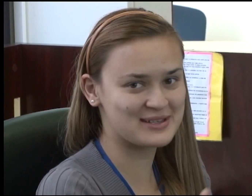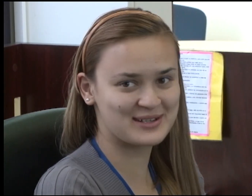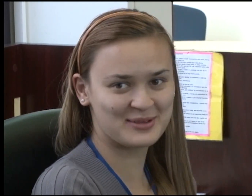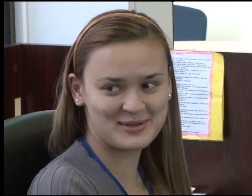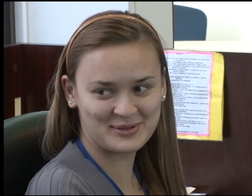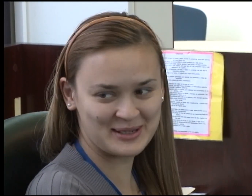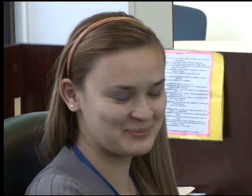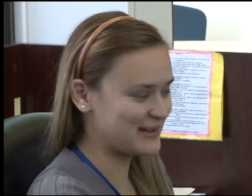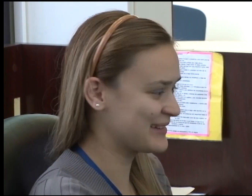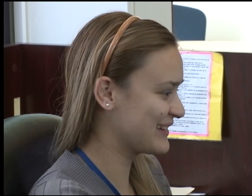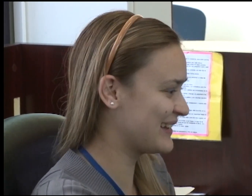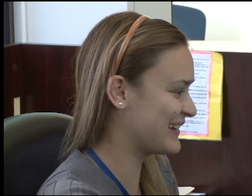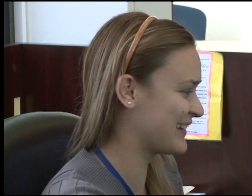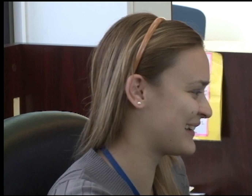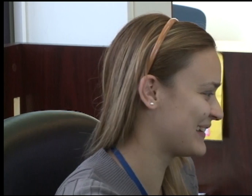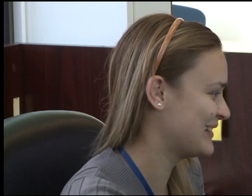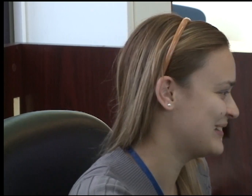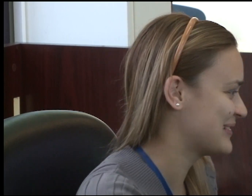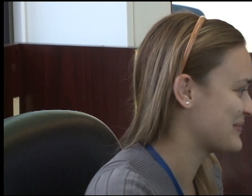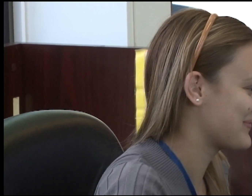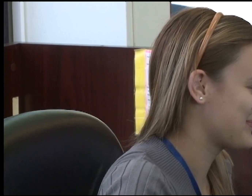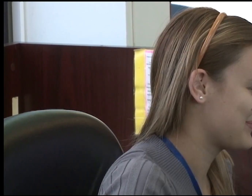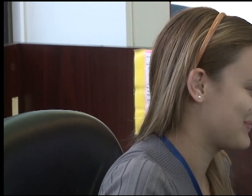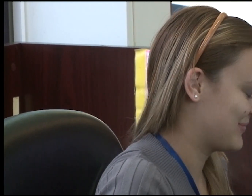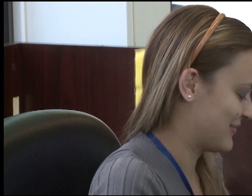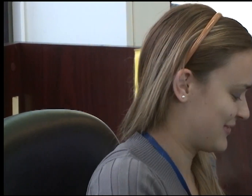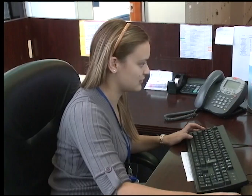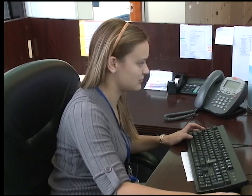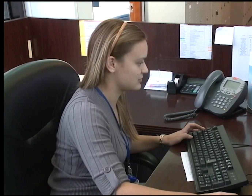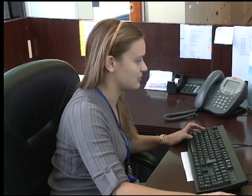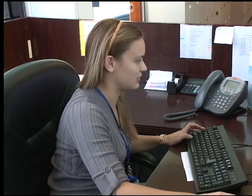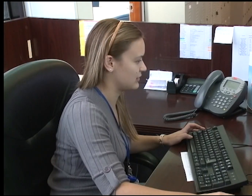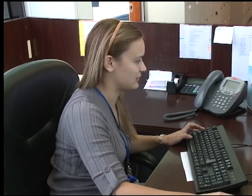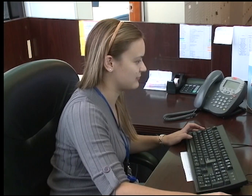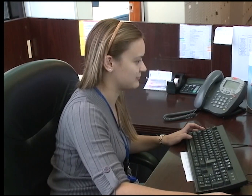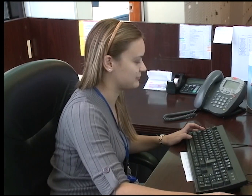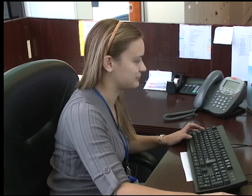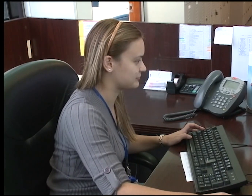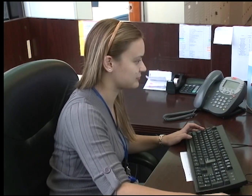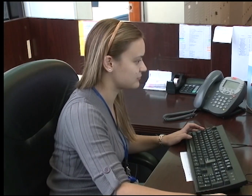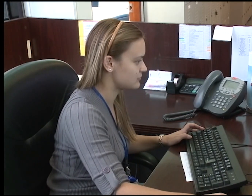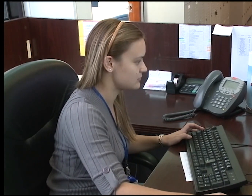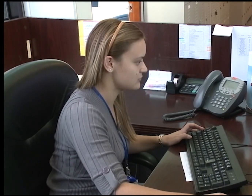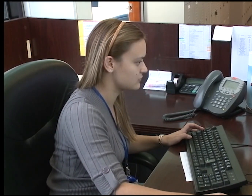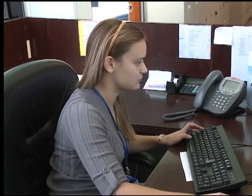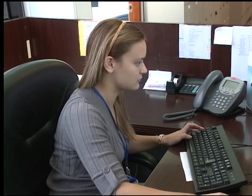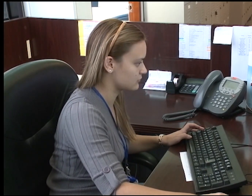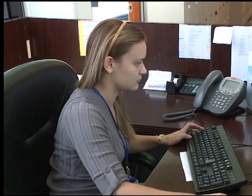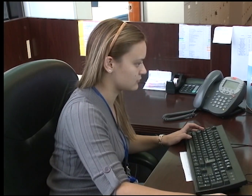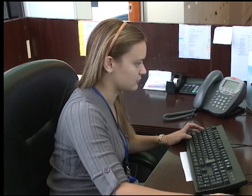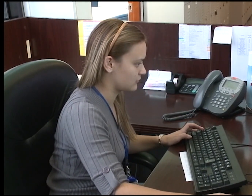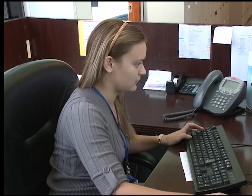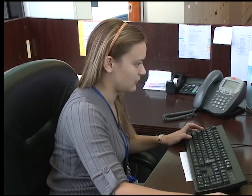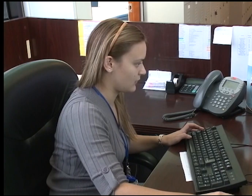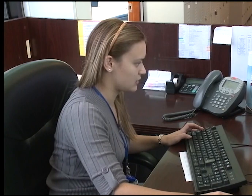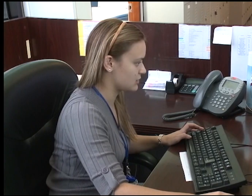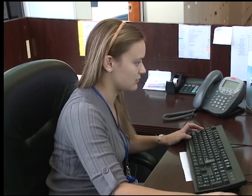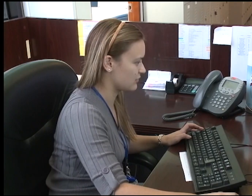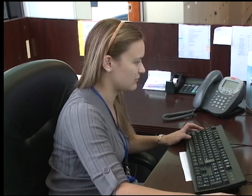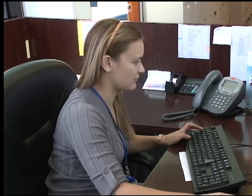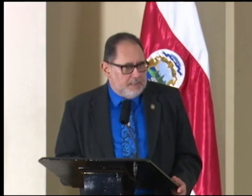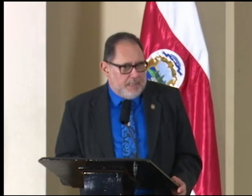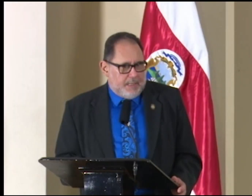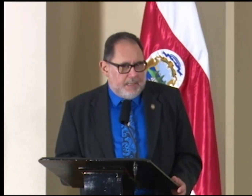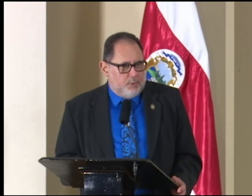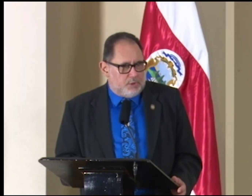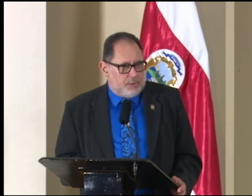que reduce el gasto público, así como suspender el pago o reconocimiento de anualidades en el 2020 para los empleados